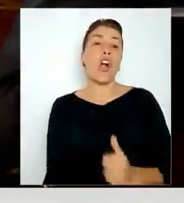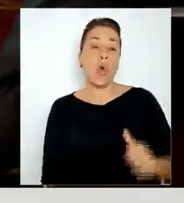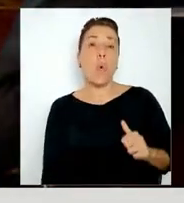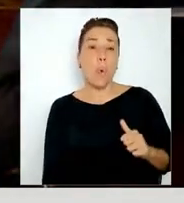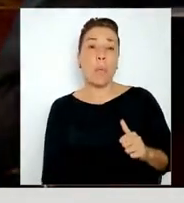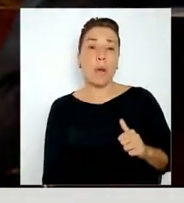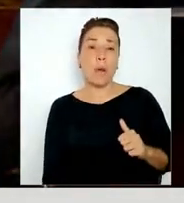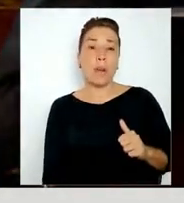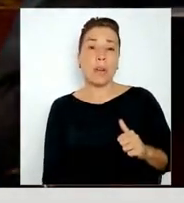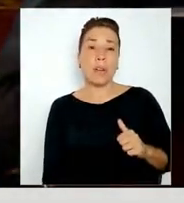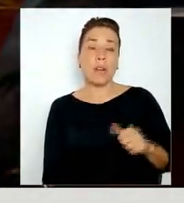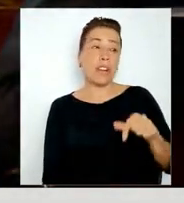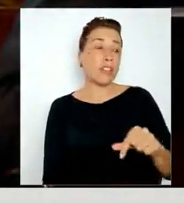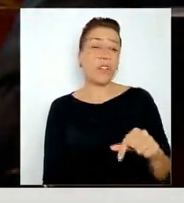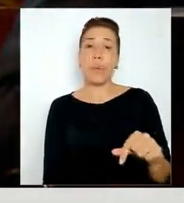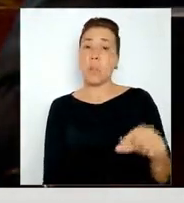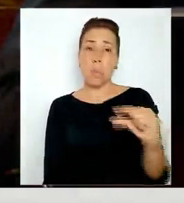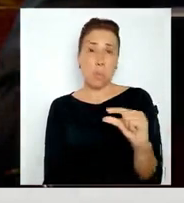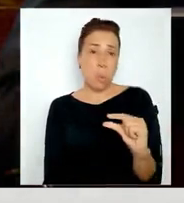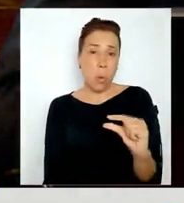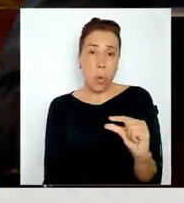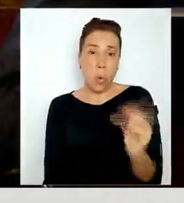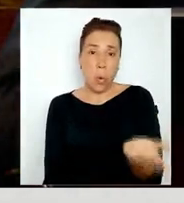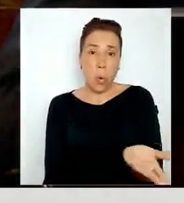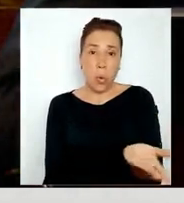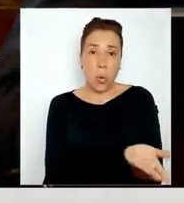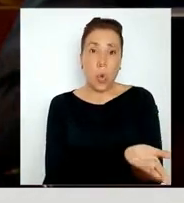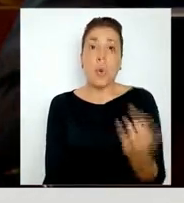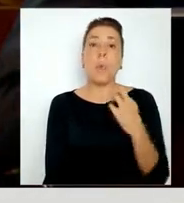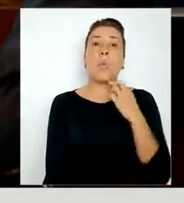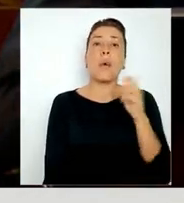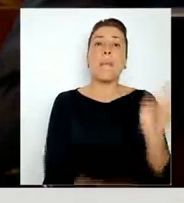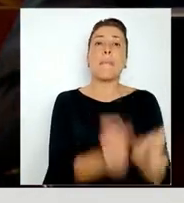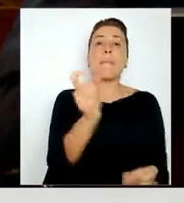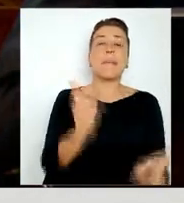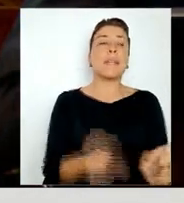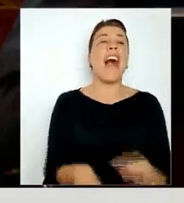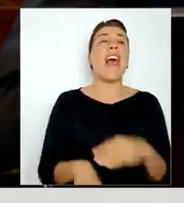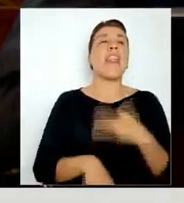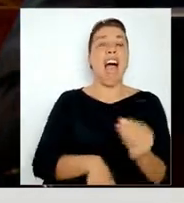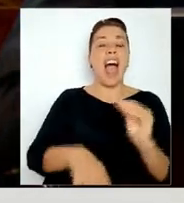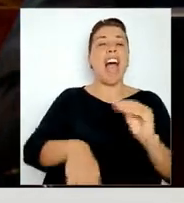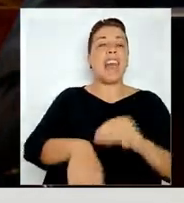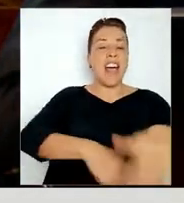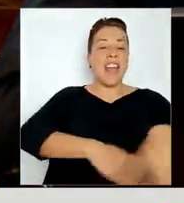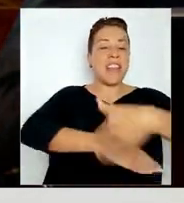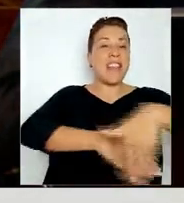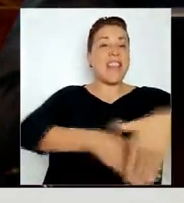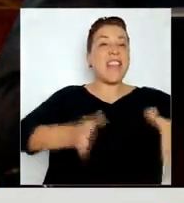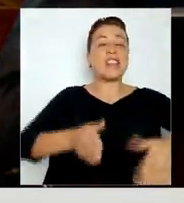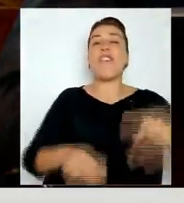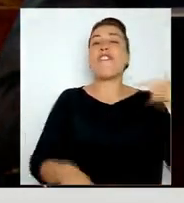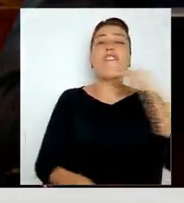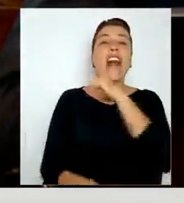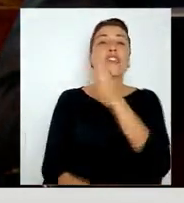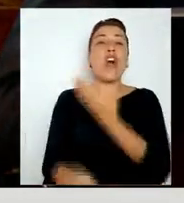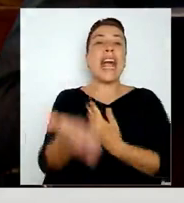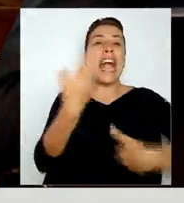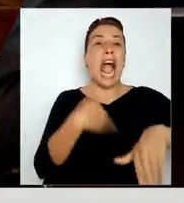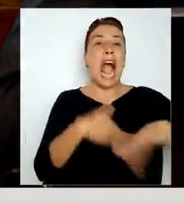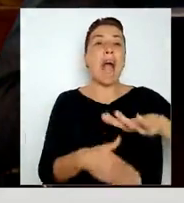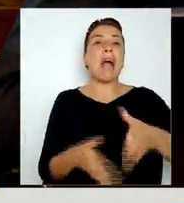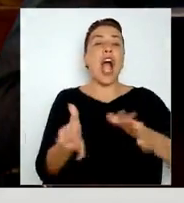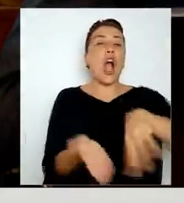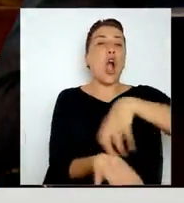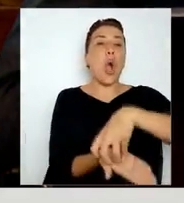bastante bajo Eso es porque los individuos dan datos falsos se cambian de dirección o comunes de residencia como ocurrió en Puerto montt